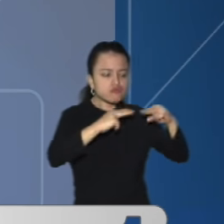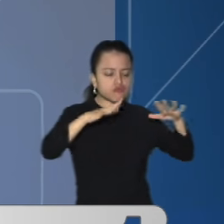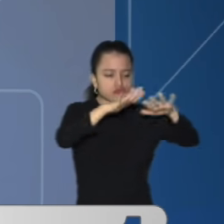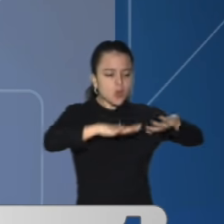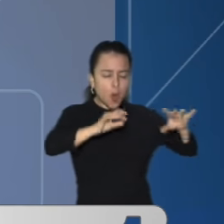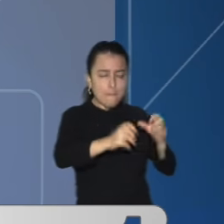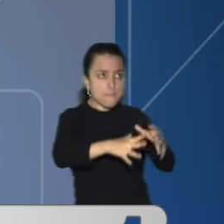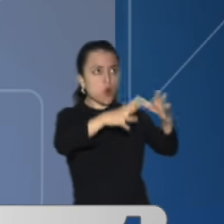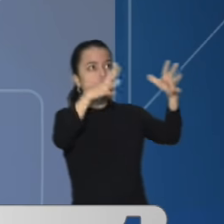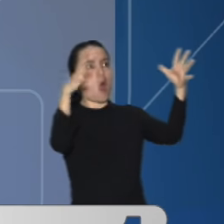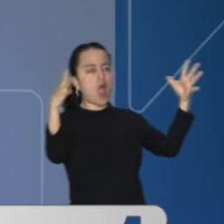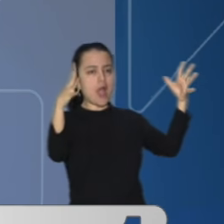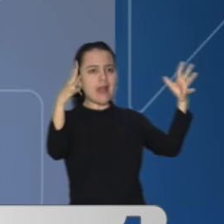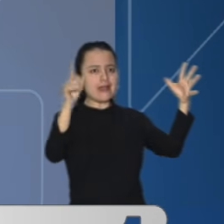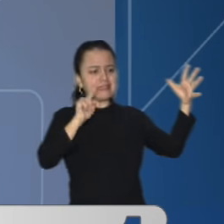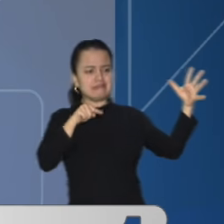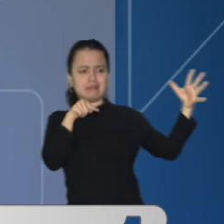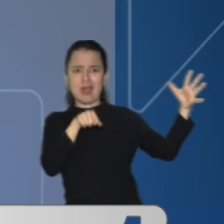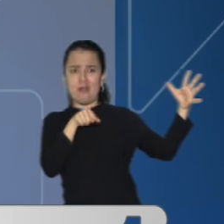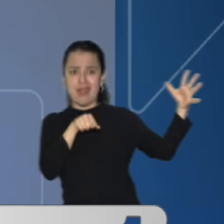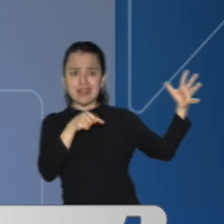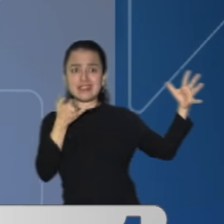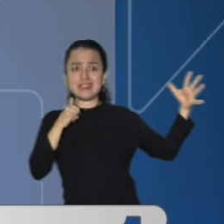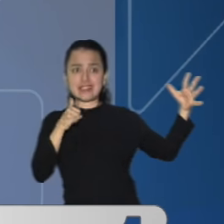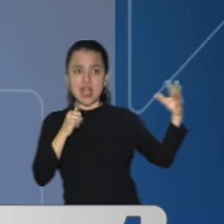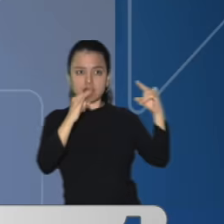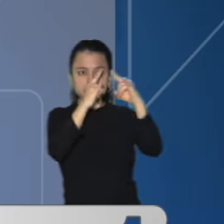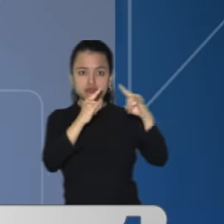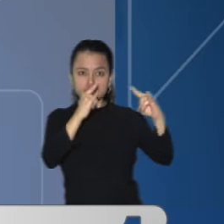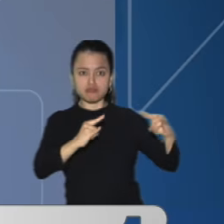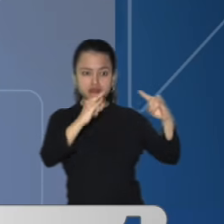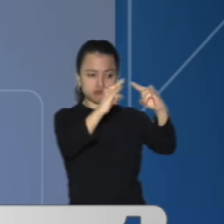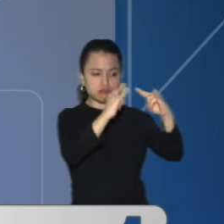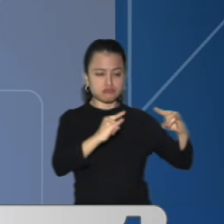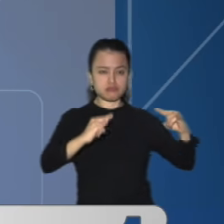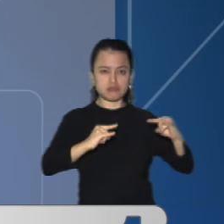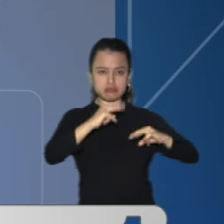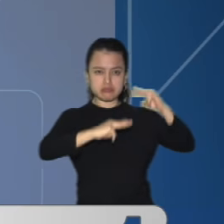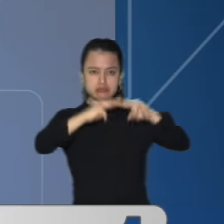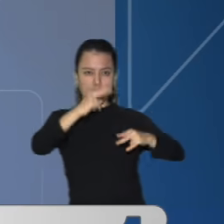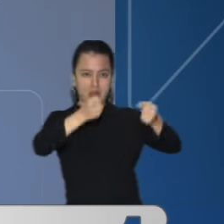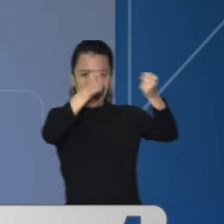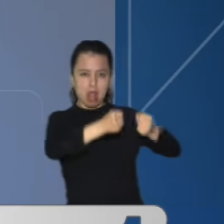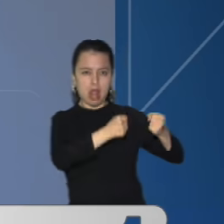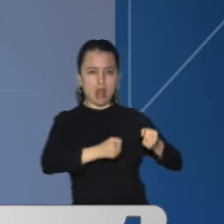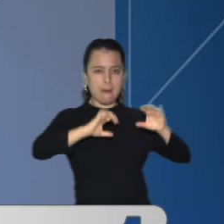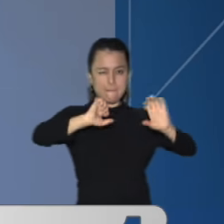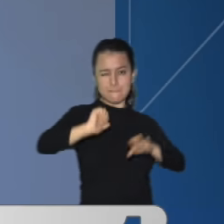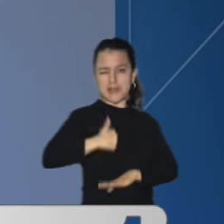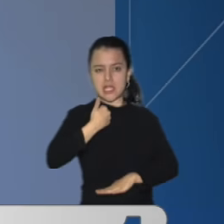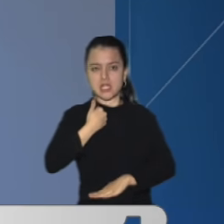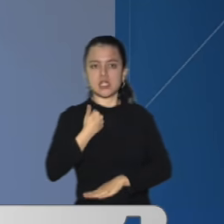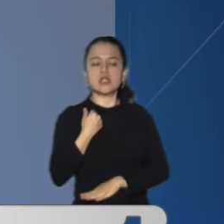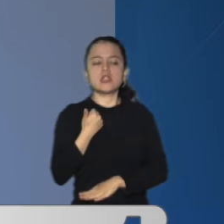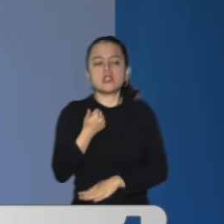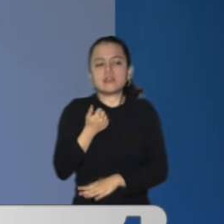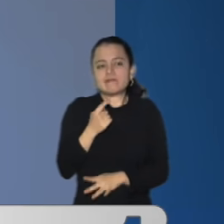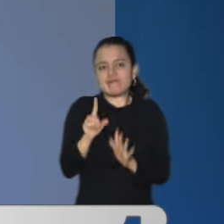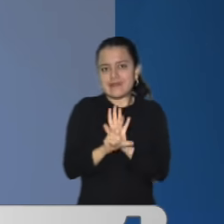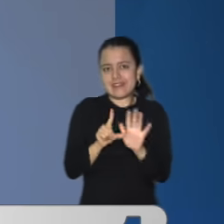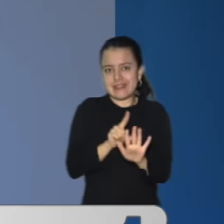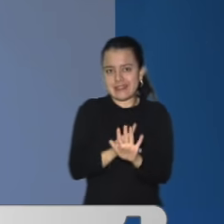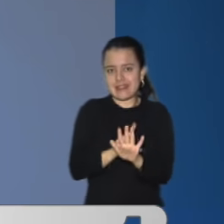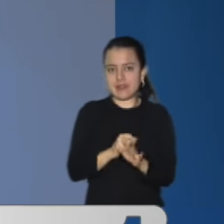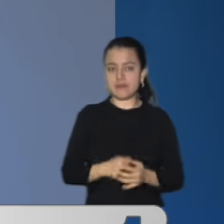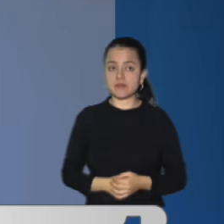ubicadas más de 400 familias que viven en estos tugurios palafíticos. Denuncian que hubo también engaños